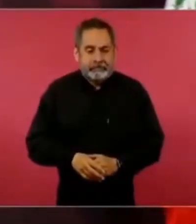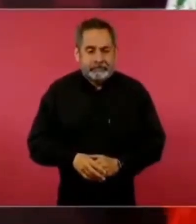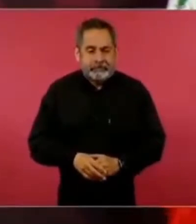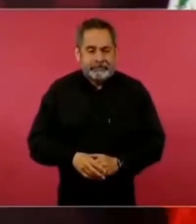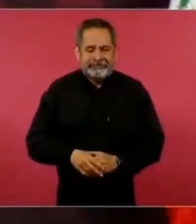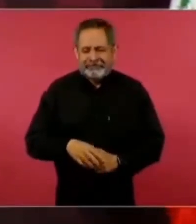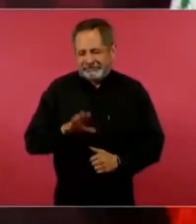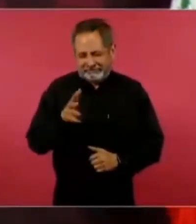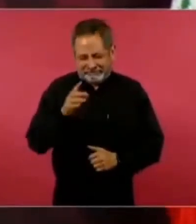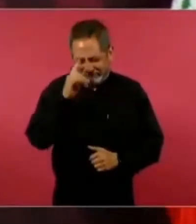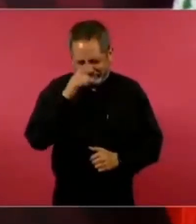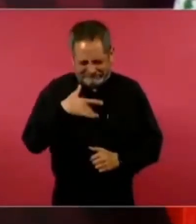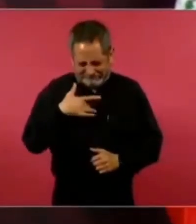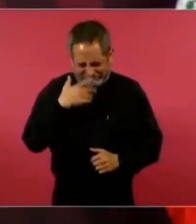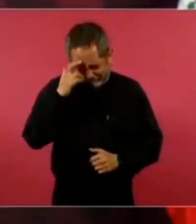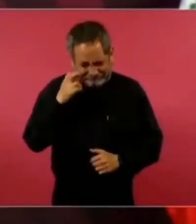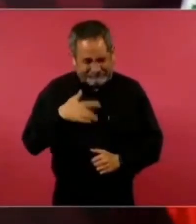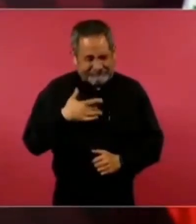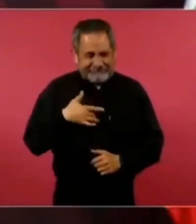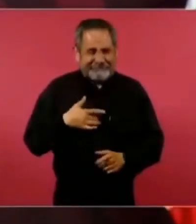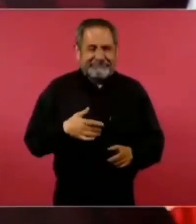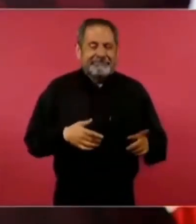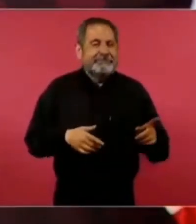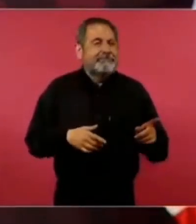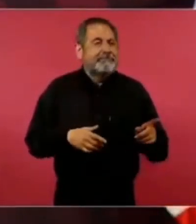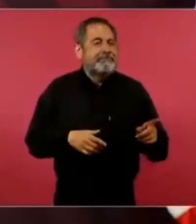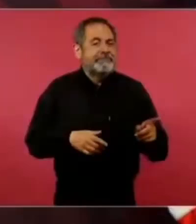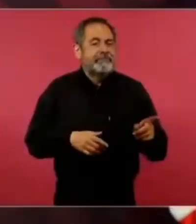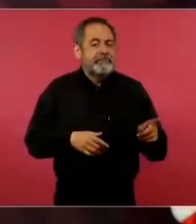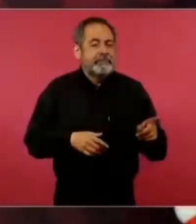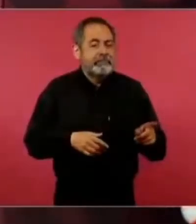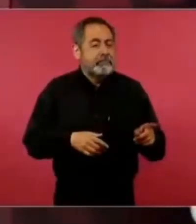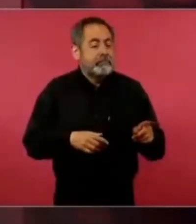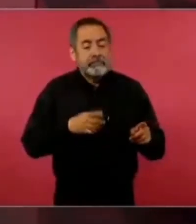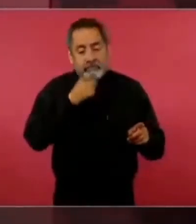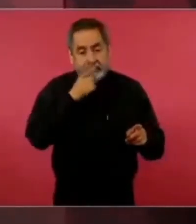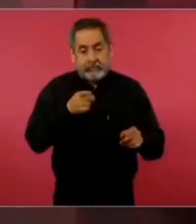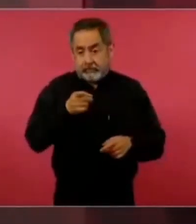palabras más, palabras menos, que los jóvenes